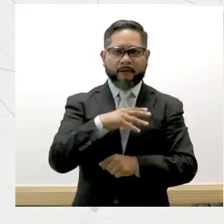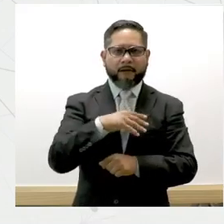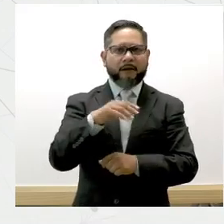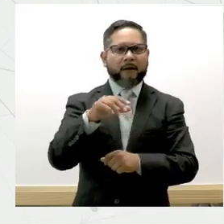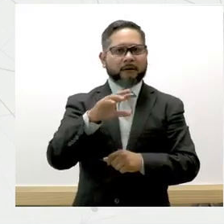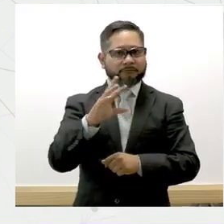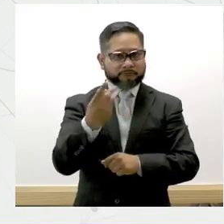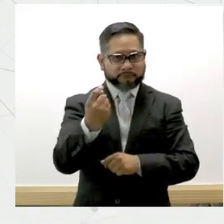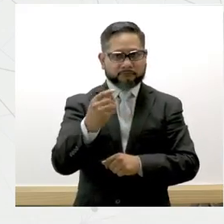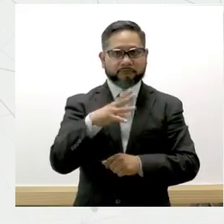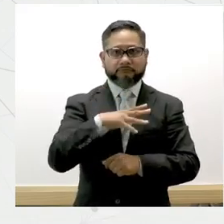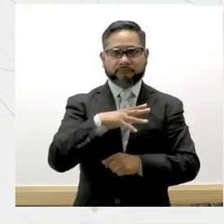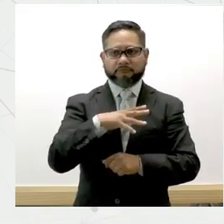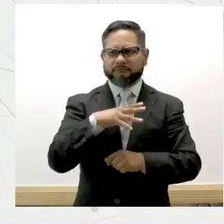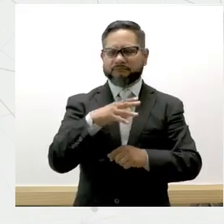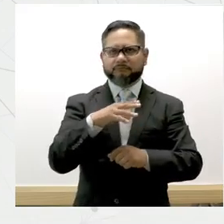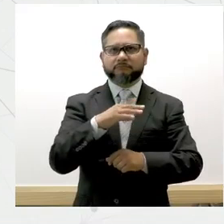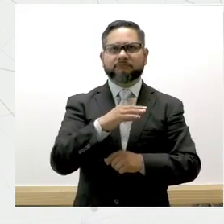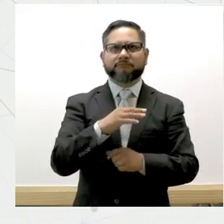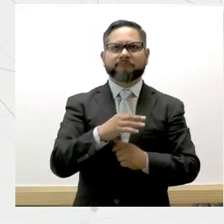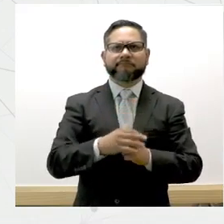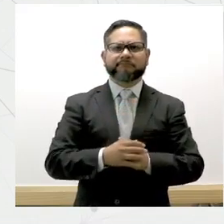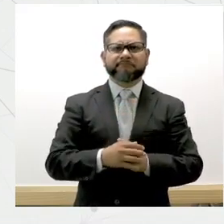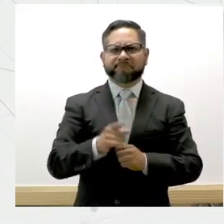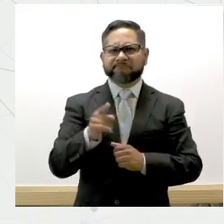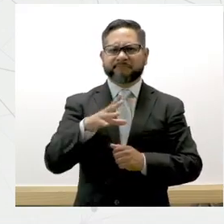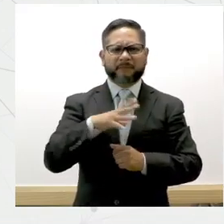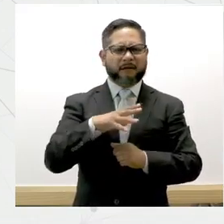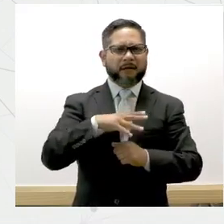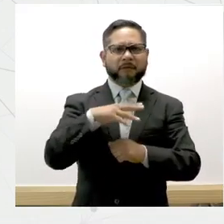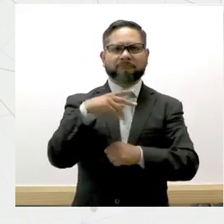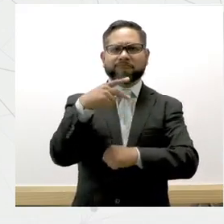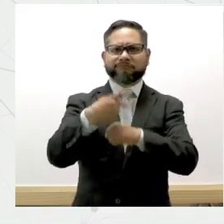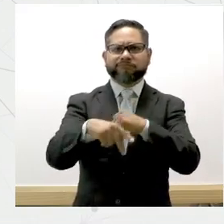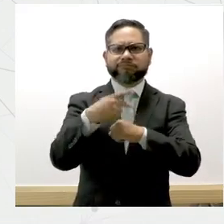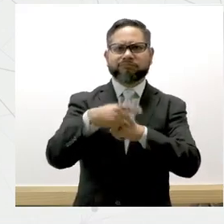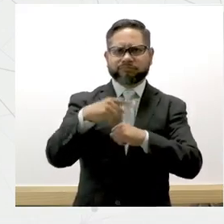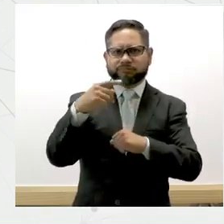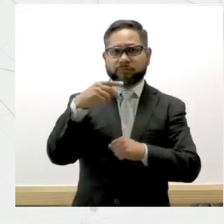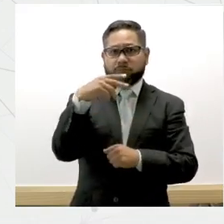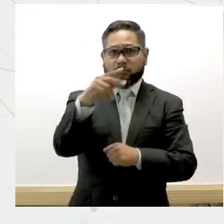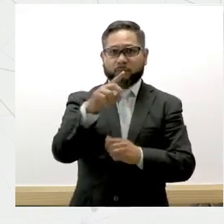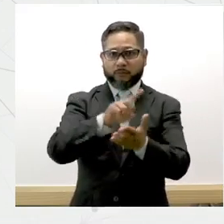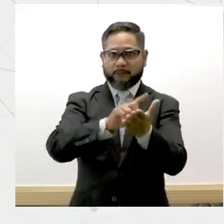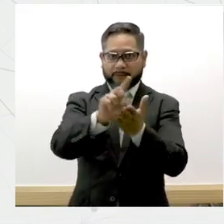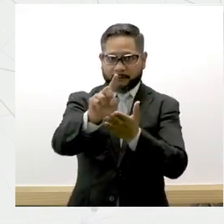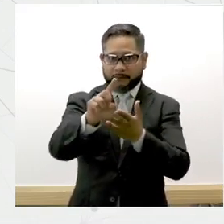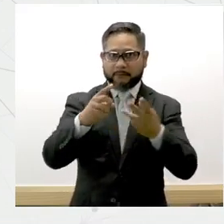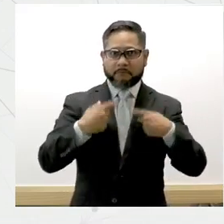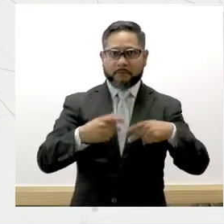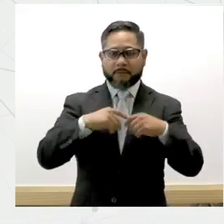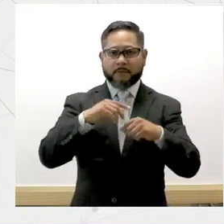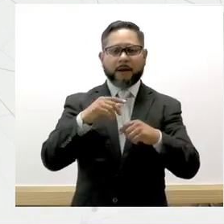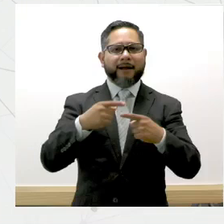tecnología puede poner un grave riesgo para la garantía de los derechos de las personas. Y ahí me gustaría volver al inicio